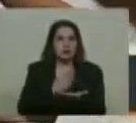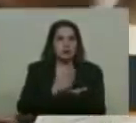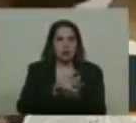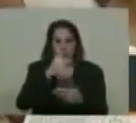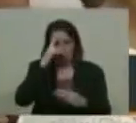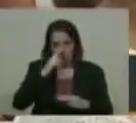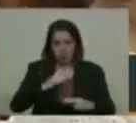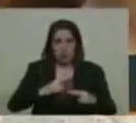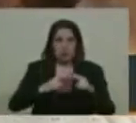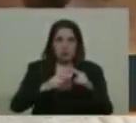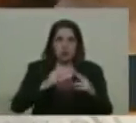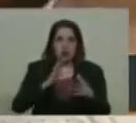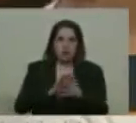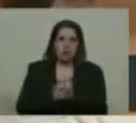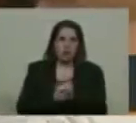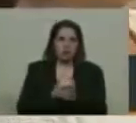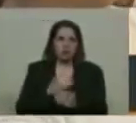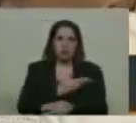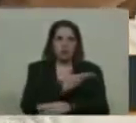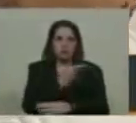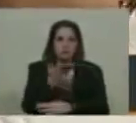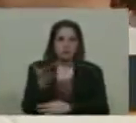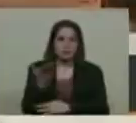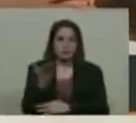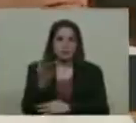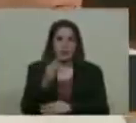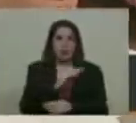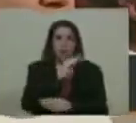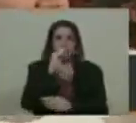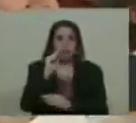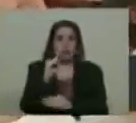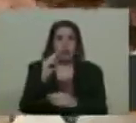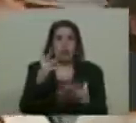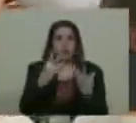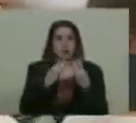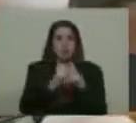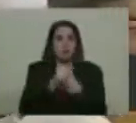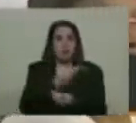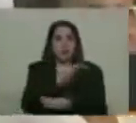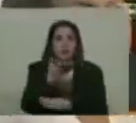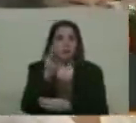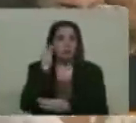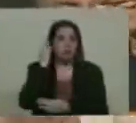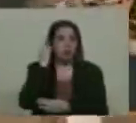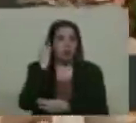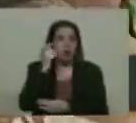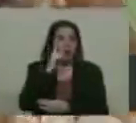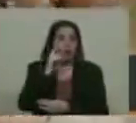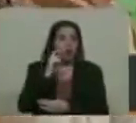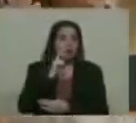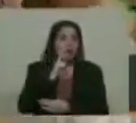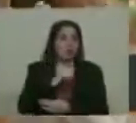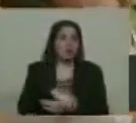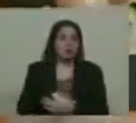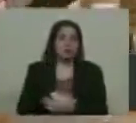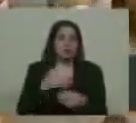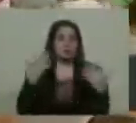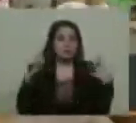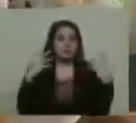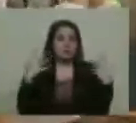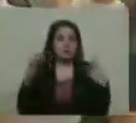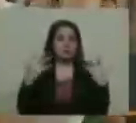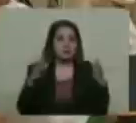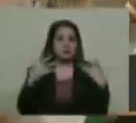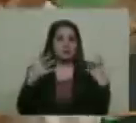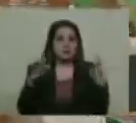Humildemente yo soy compañero y protector de ustedes, mujeres embarazadas. Vamos a darle un aplauso a las mujeres embarazadas. Que